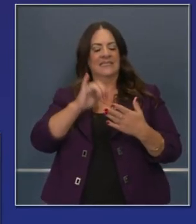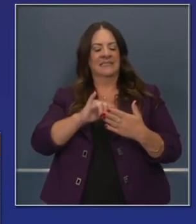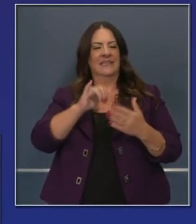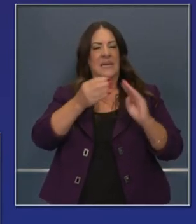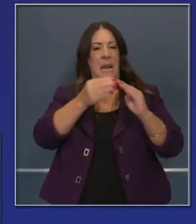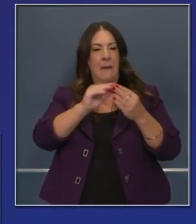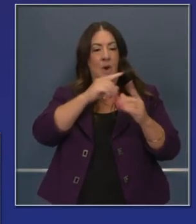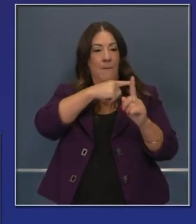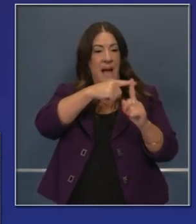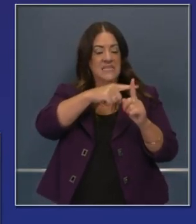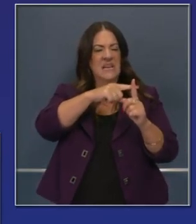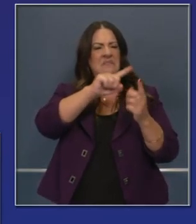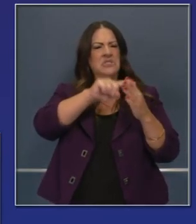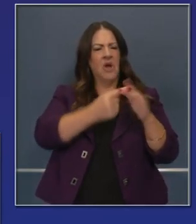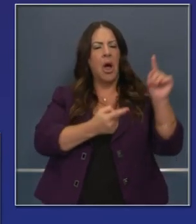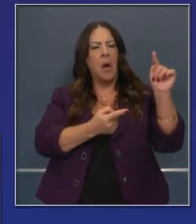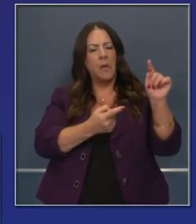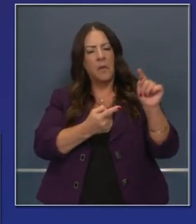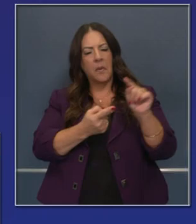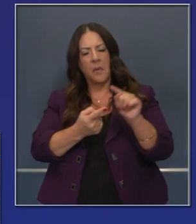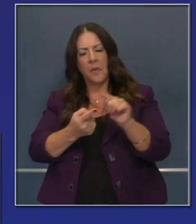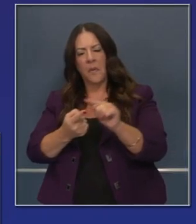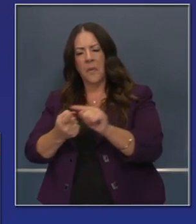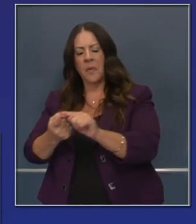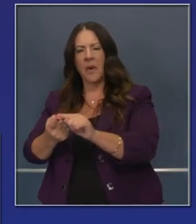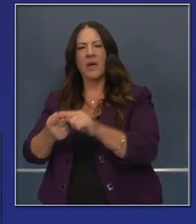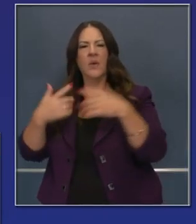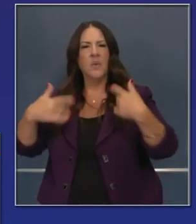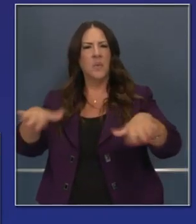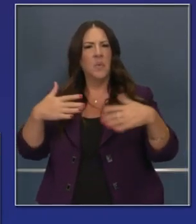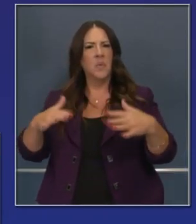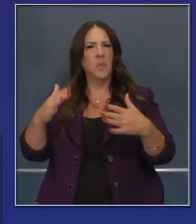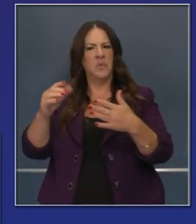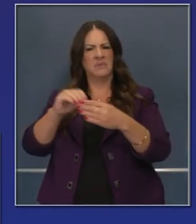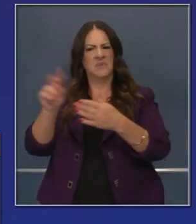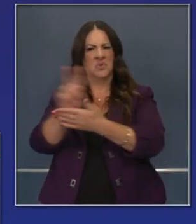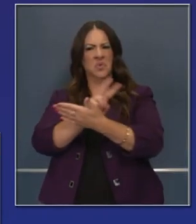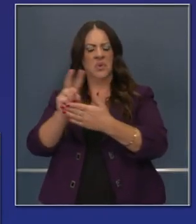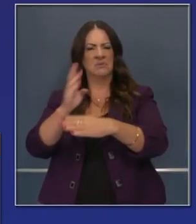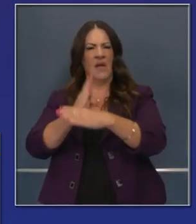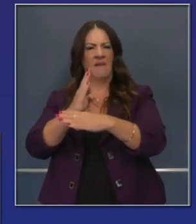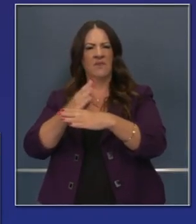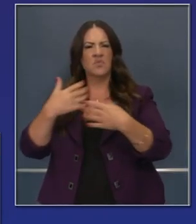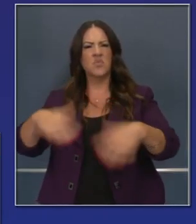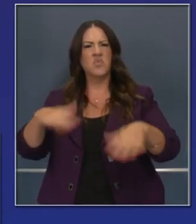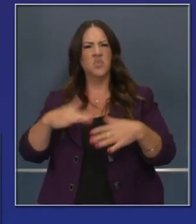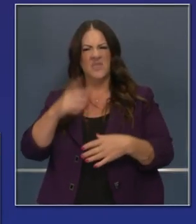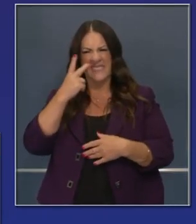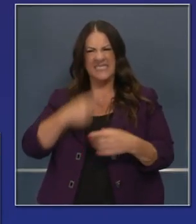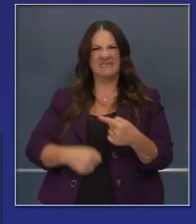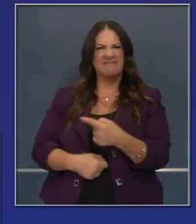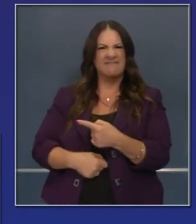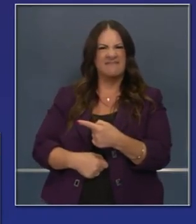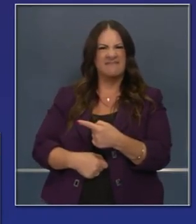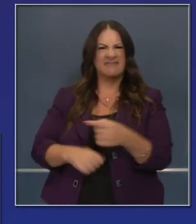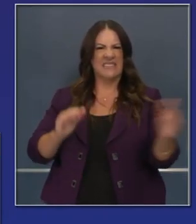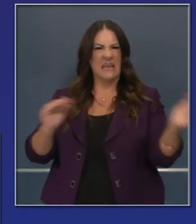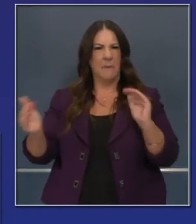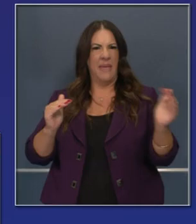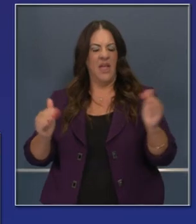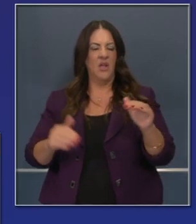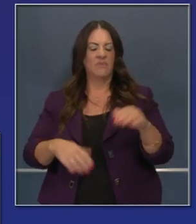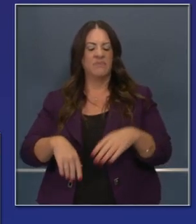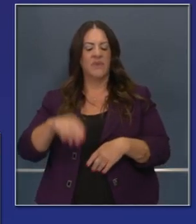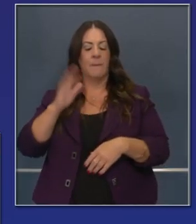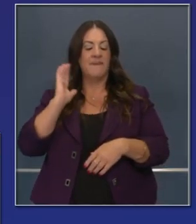bajando. Estamos a índice de positividad de 2.8% en el periodo de 14 días. Si se fijan a dónde estábamos hace